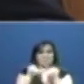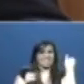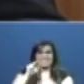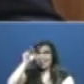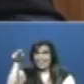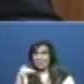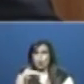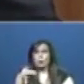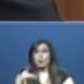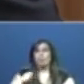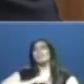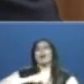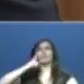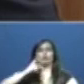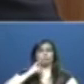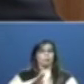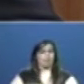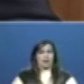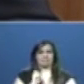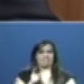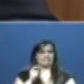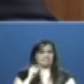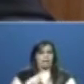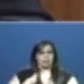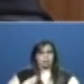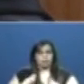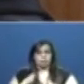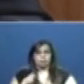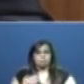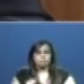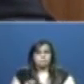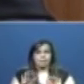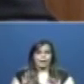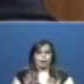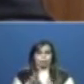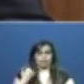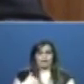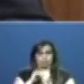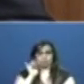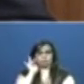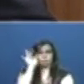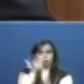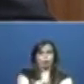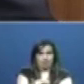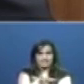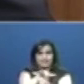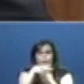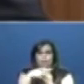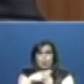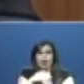acostumbrado a sobresaltos periódicos pero llegar a ese punto de inflexión y aprovecharlo al